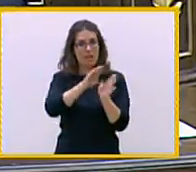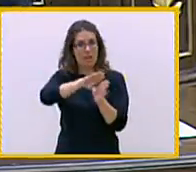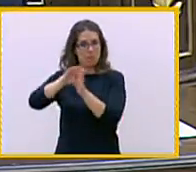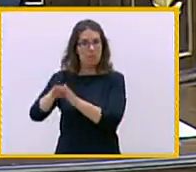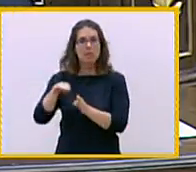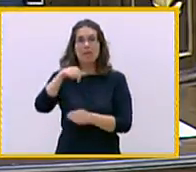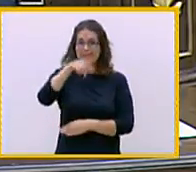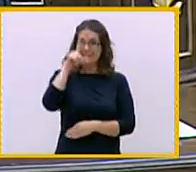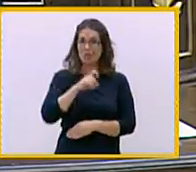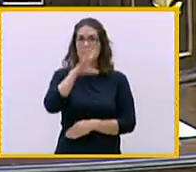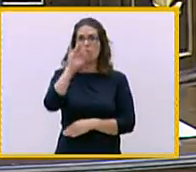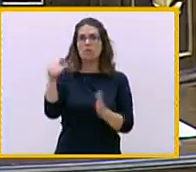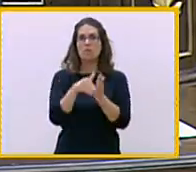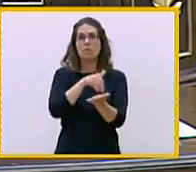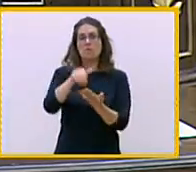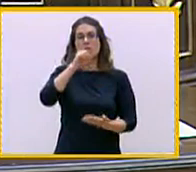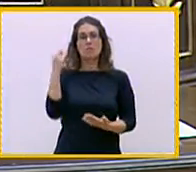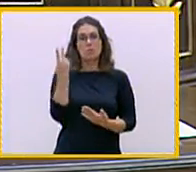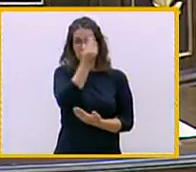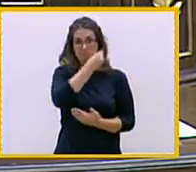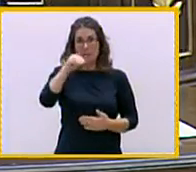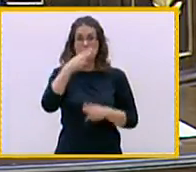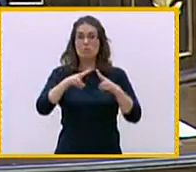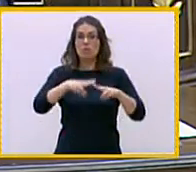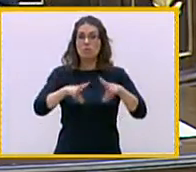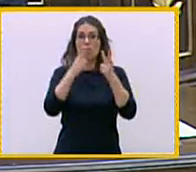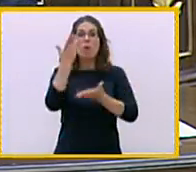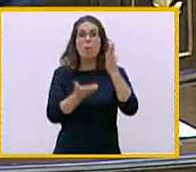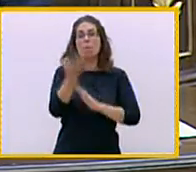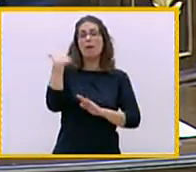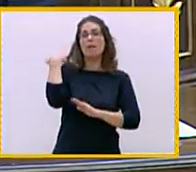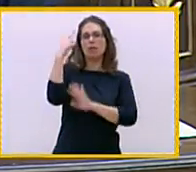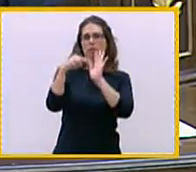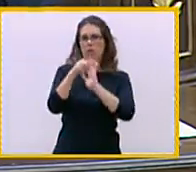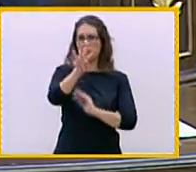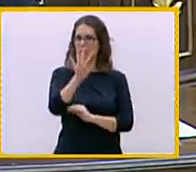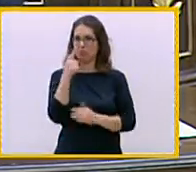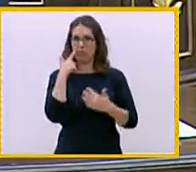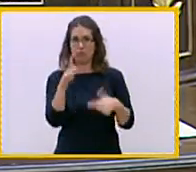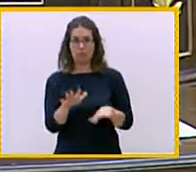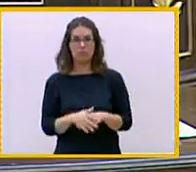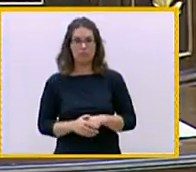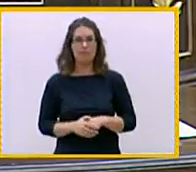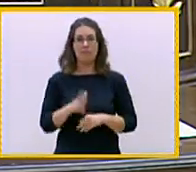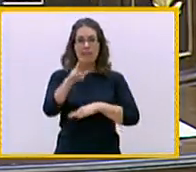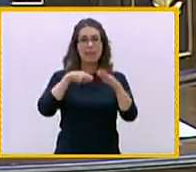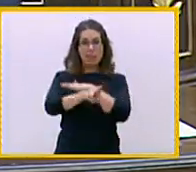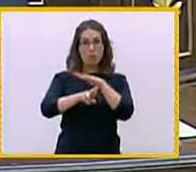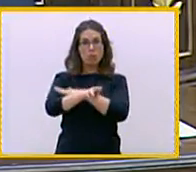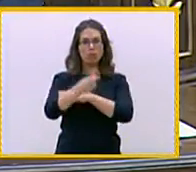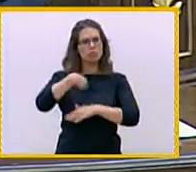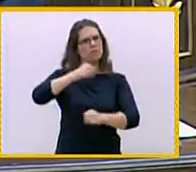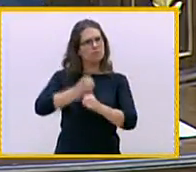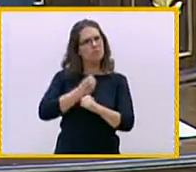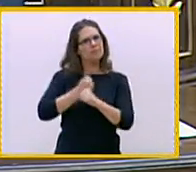euros más a política social que en 2004. Con estos recursos hemos trabajado para preservar al máximo